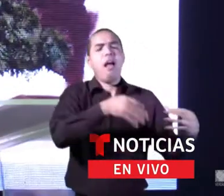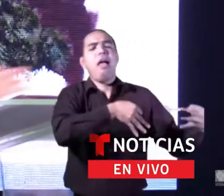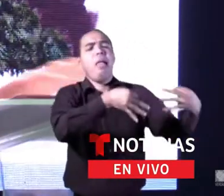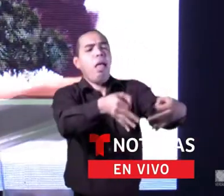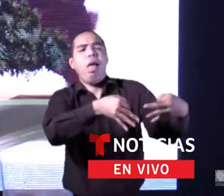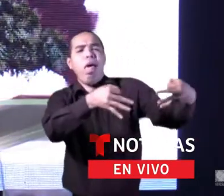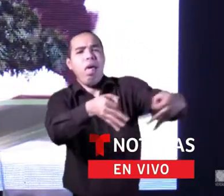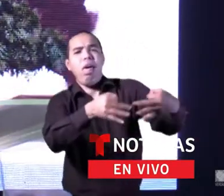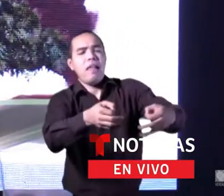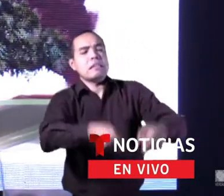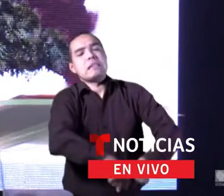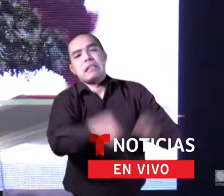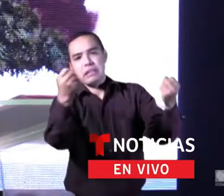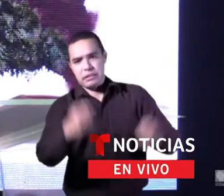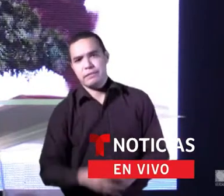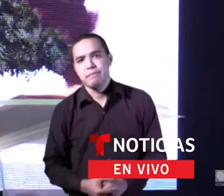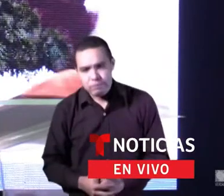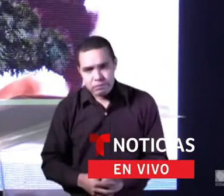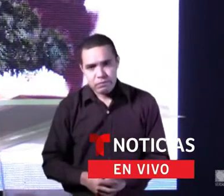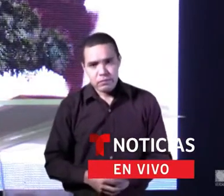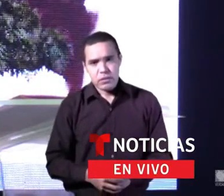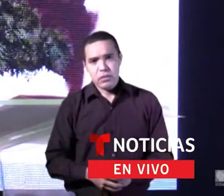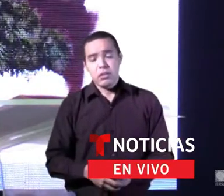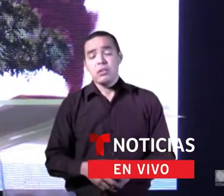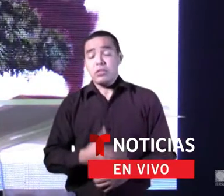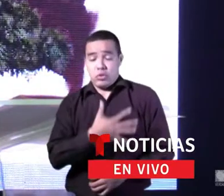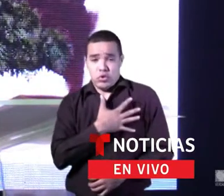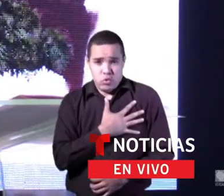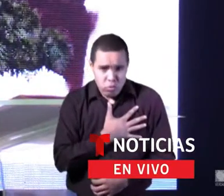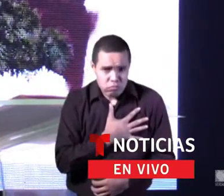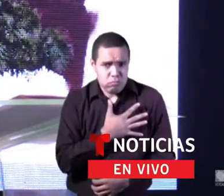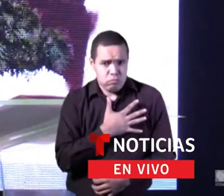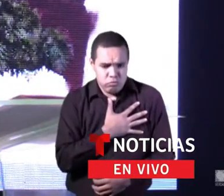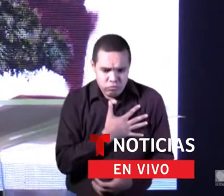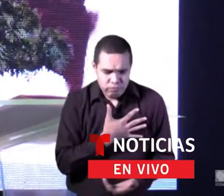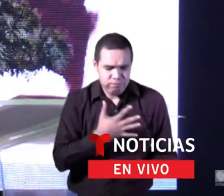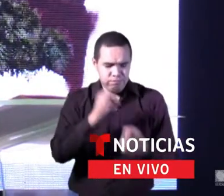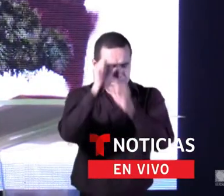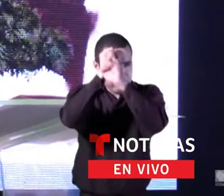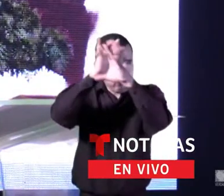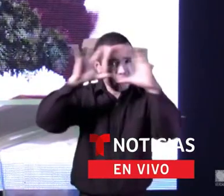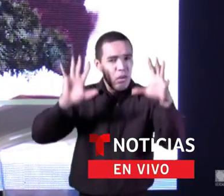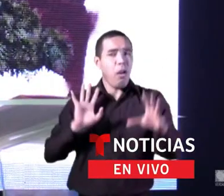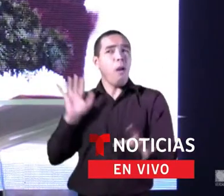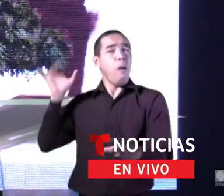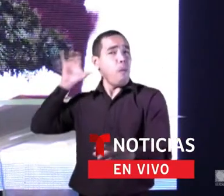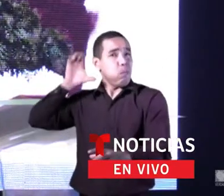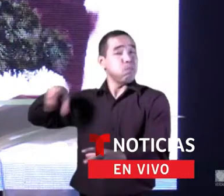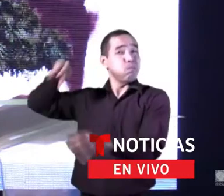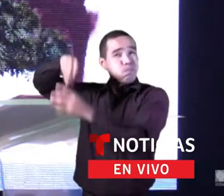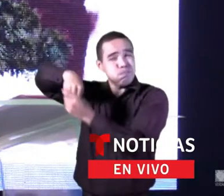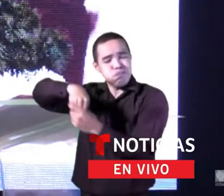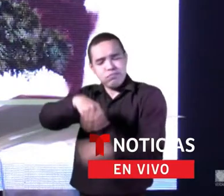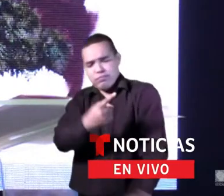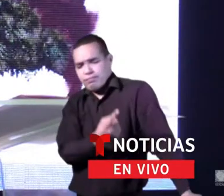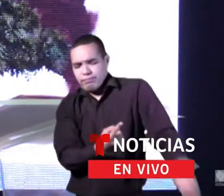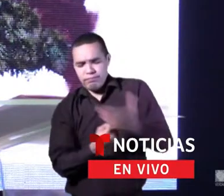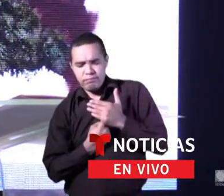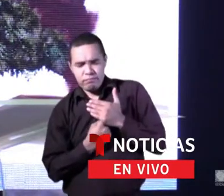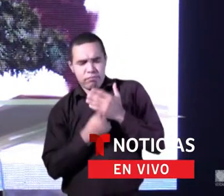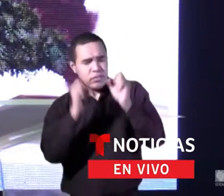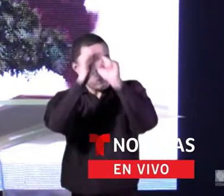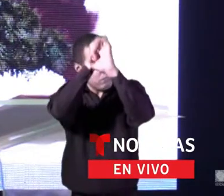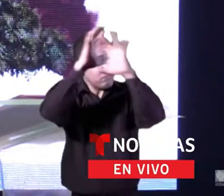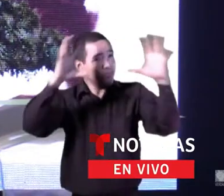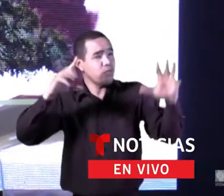yo nunca hubiera imaginado en lo profundo de mi cautiverio que un día tendría la posibilidad de